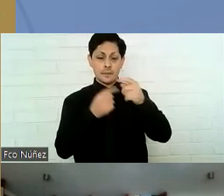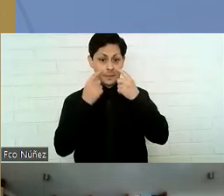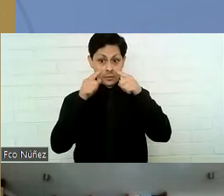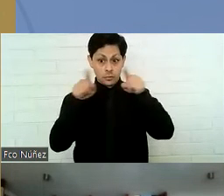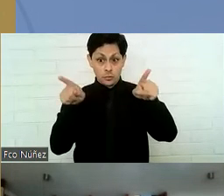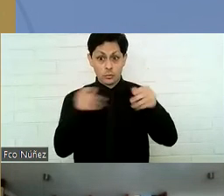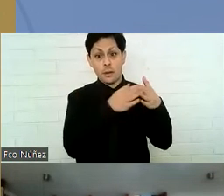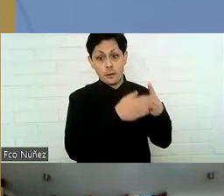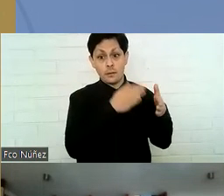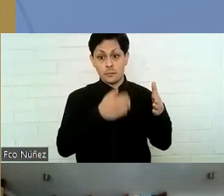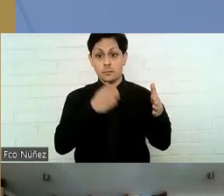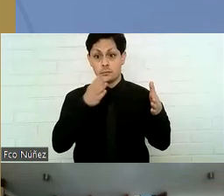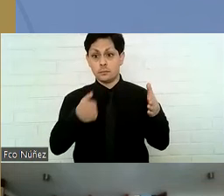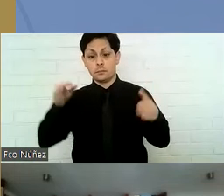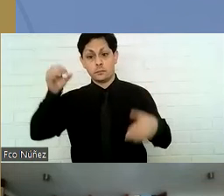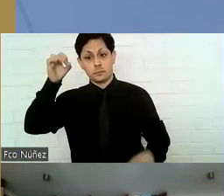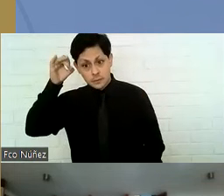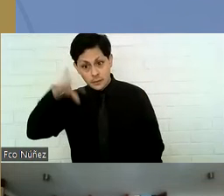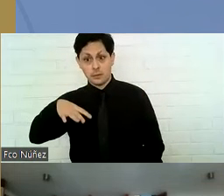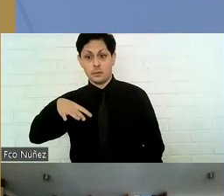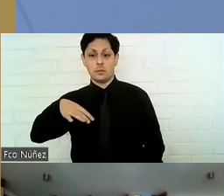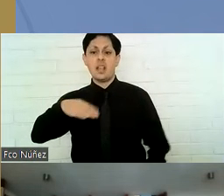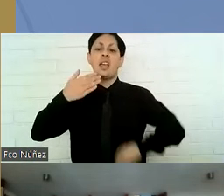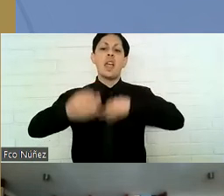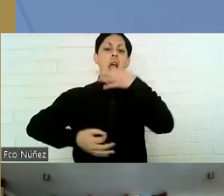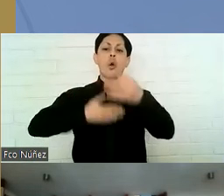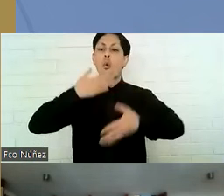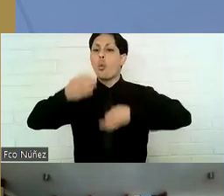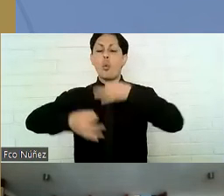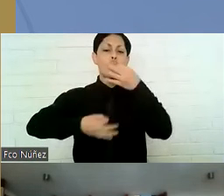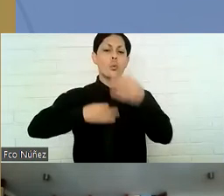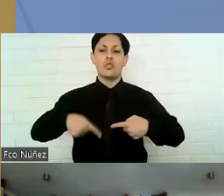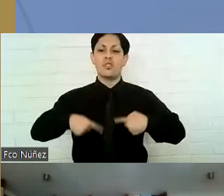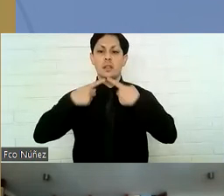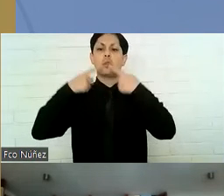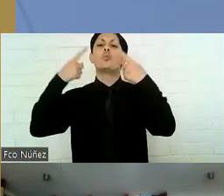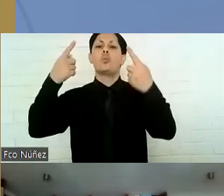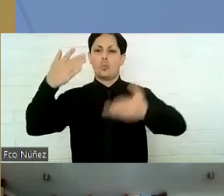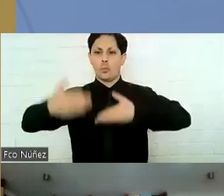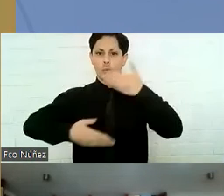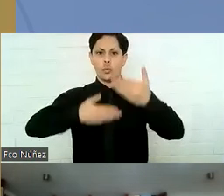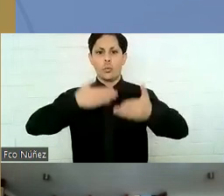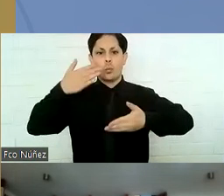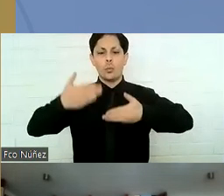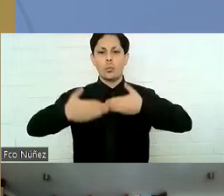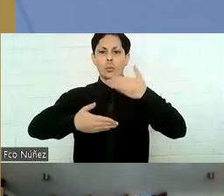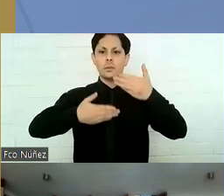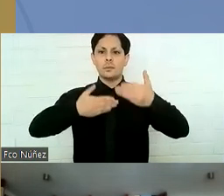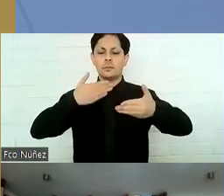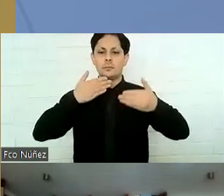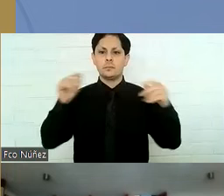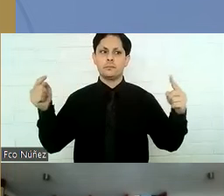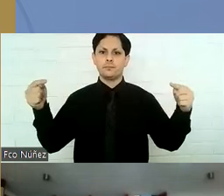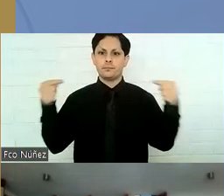abarca saberes, discursos y por lo tanto enarbolan una